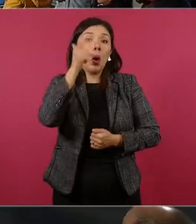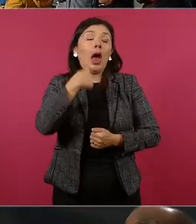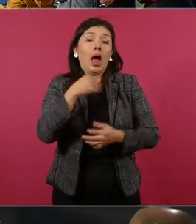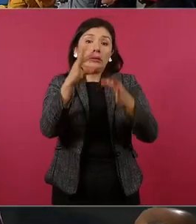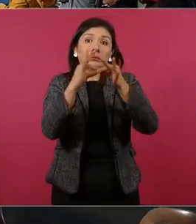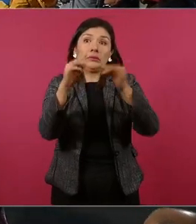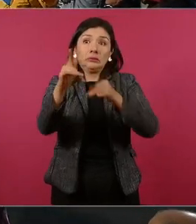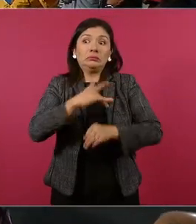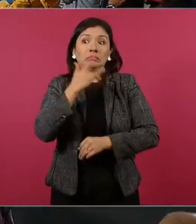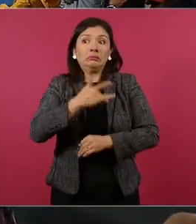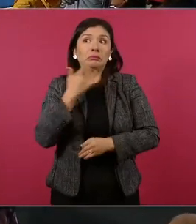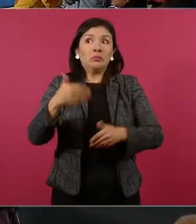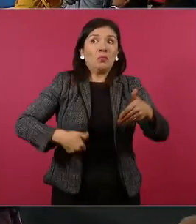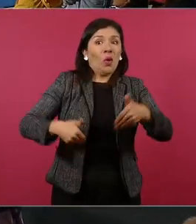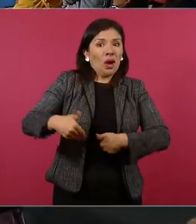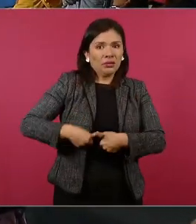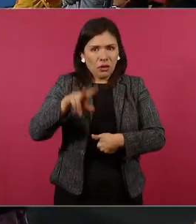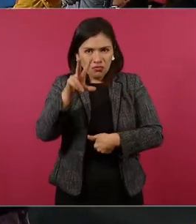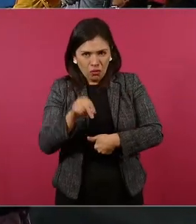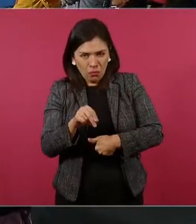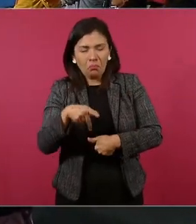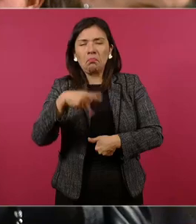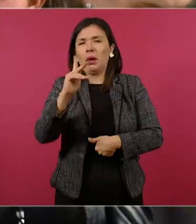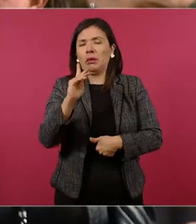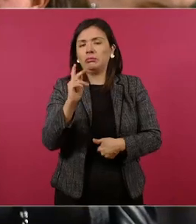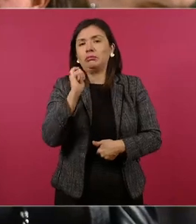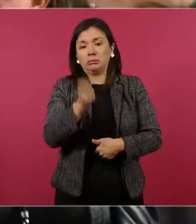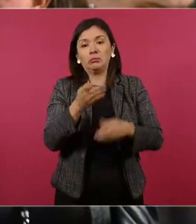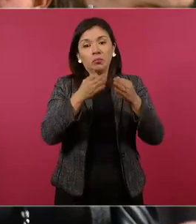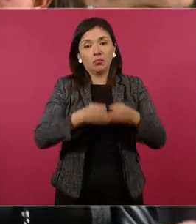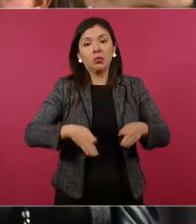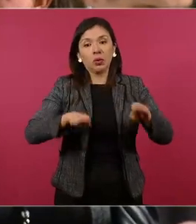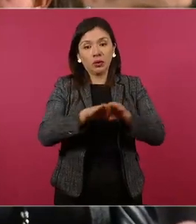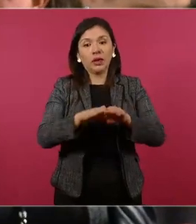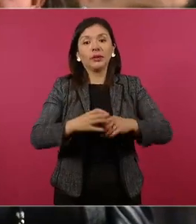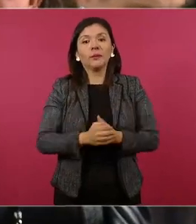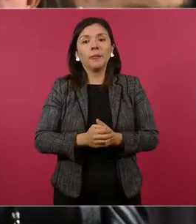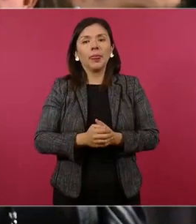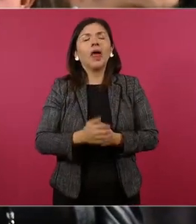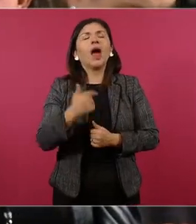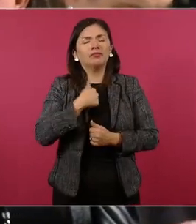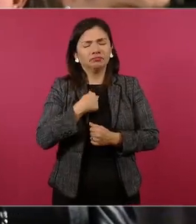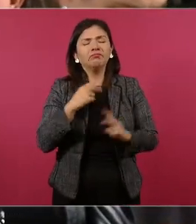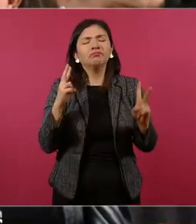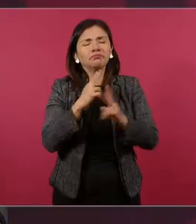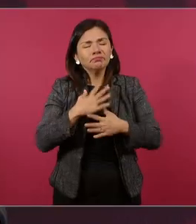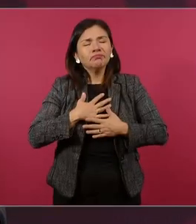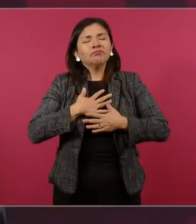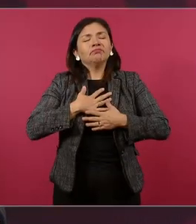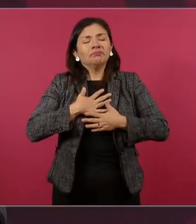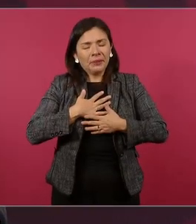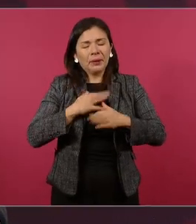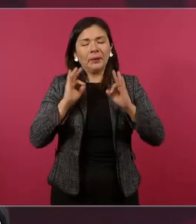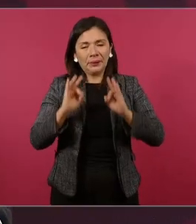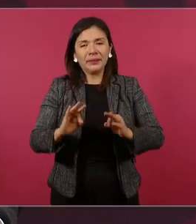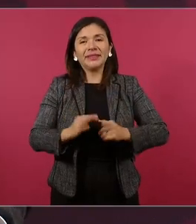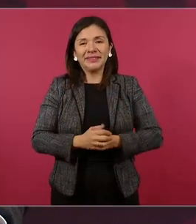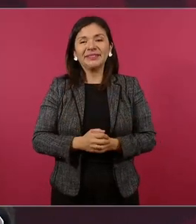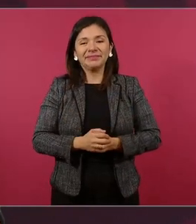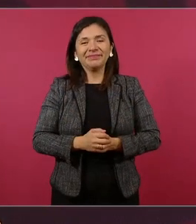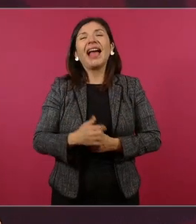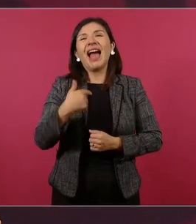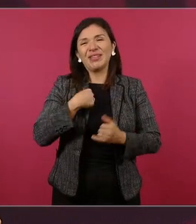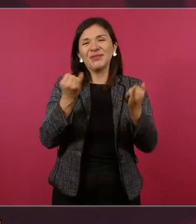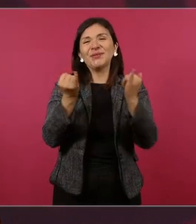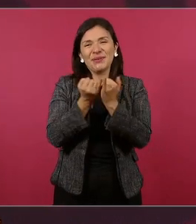que yo voy a decir pero pero me parece muy importante eh No sé si yo respiro profundo sí Ah yo